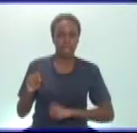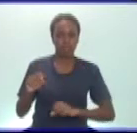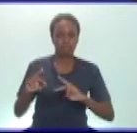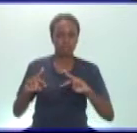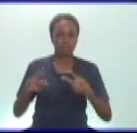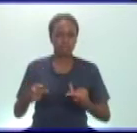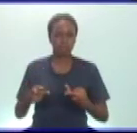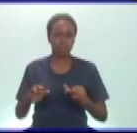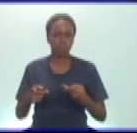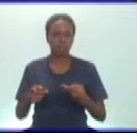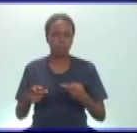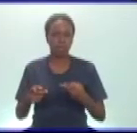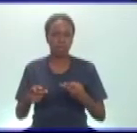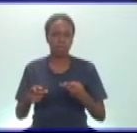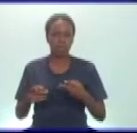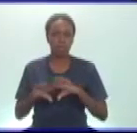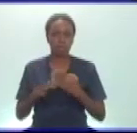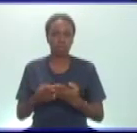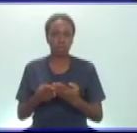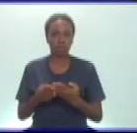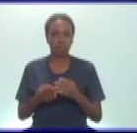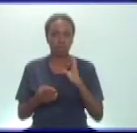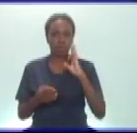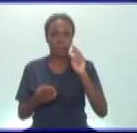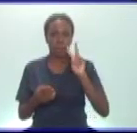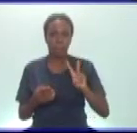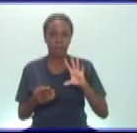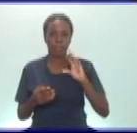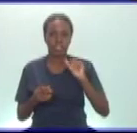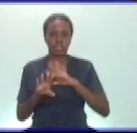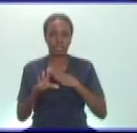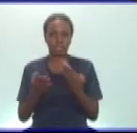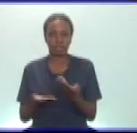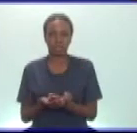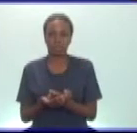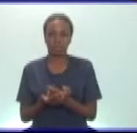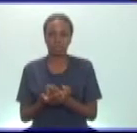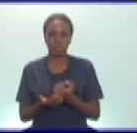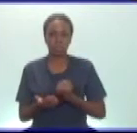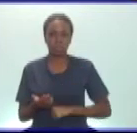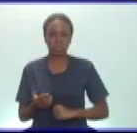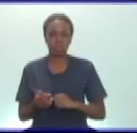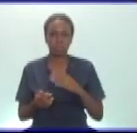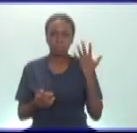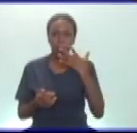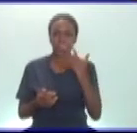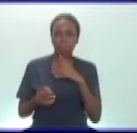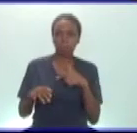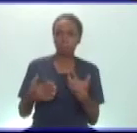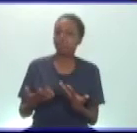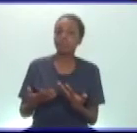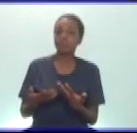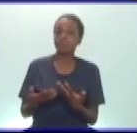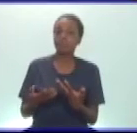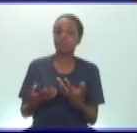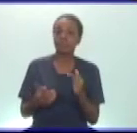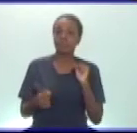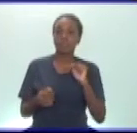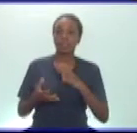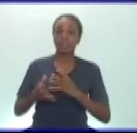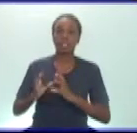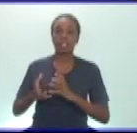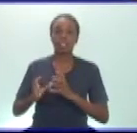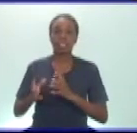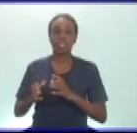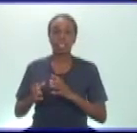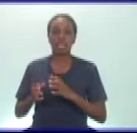que la forma verbal es quien dice todo. Troya nació de nuevo. ¿Quién nació? Troya, quien realiza la acción verbal, por tanto, está en función